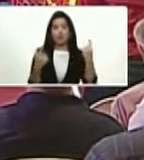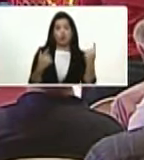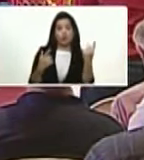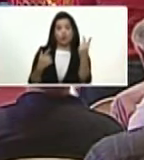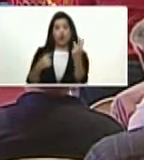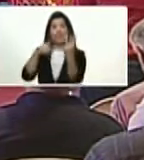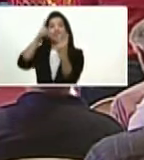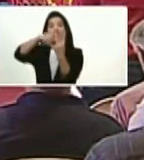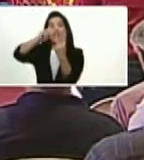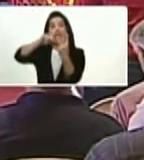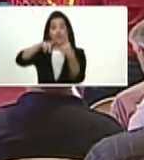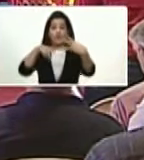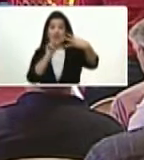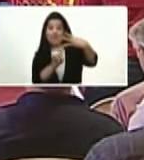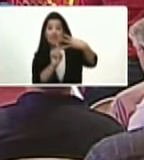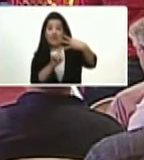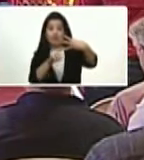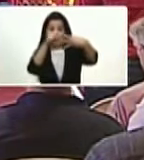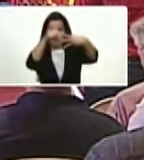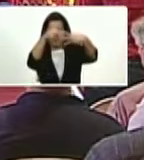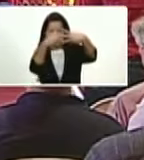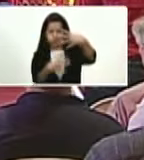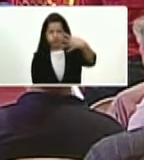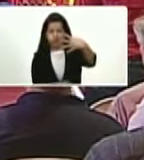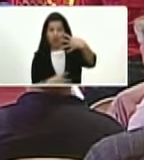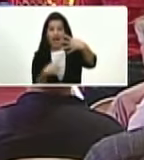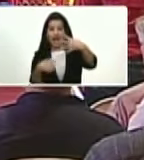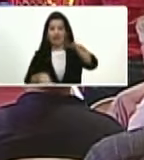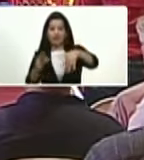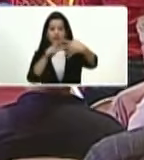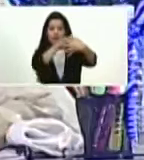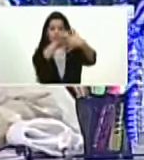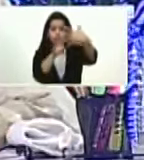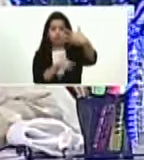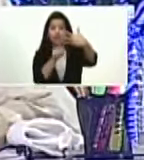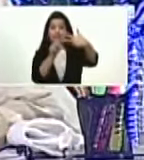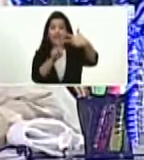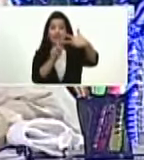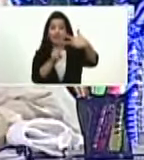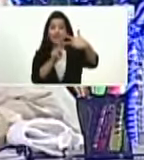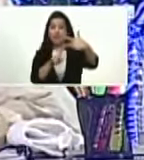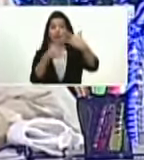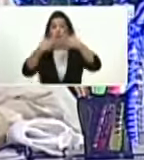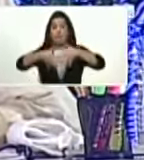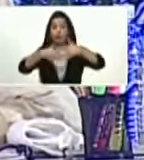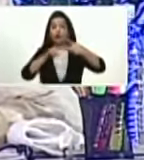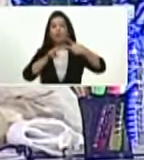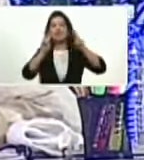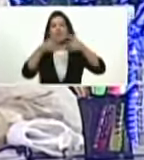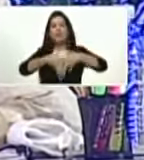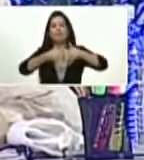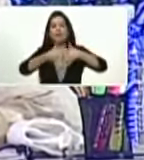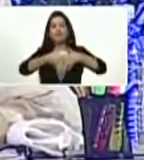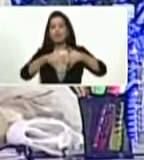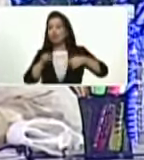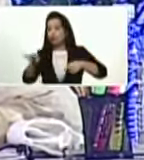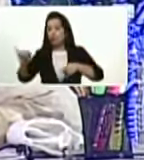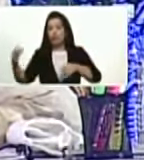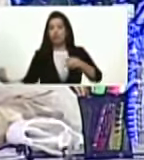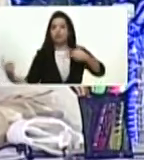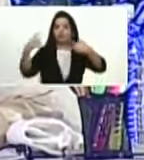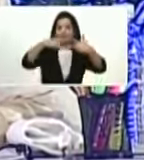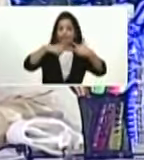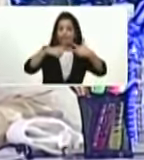Tercer motor. Excelente. Y allí hay un conjunto de decisiones, de medidas para sustituir